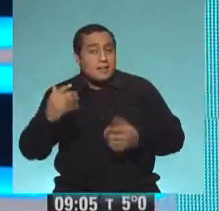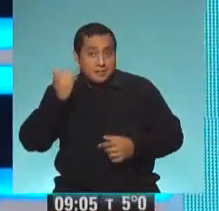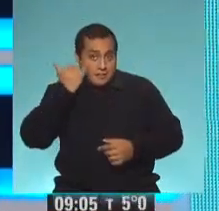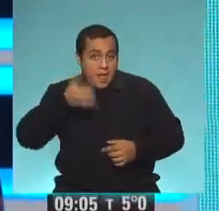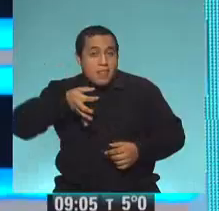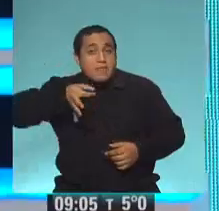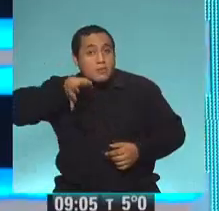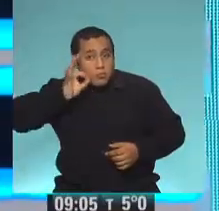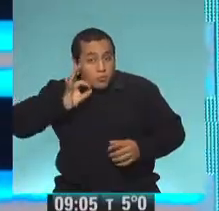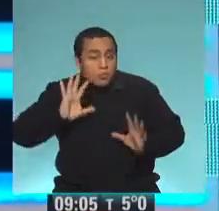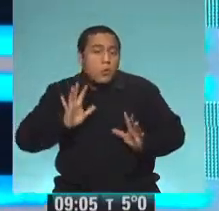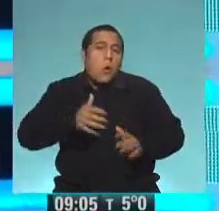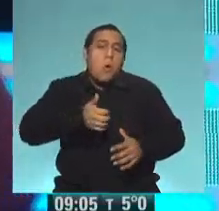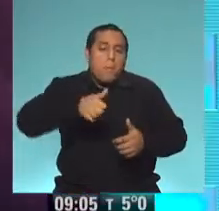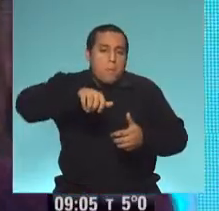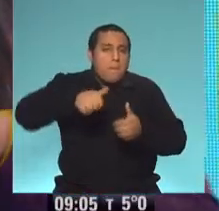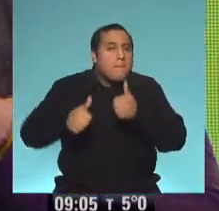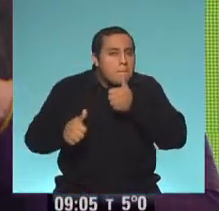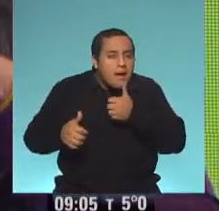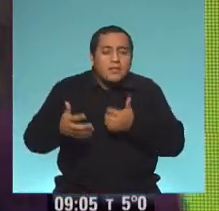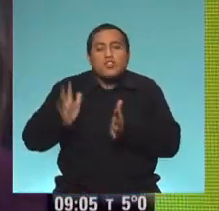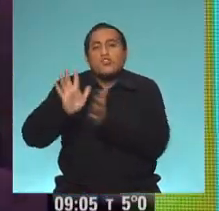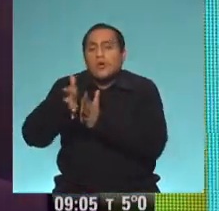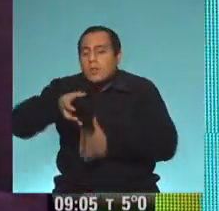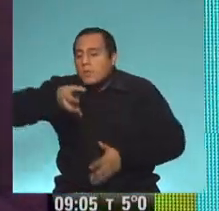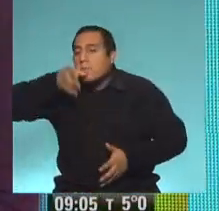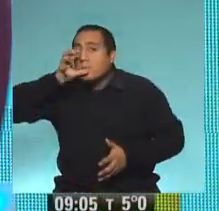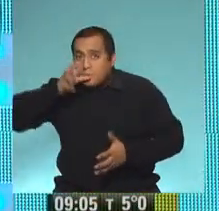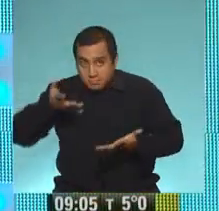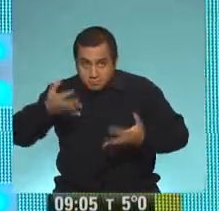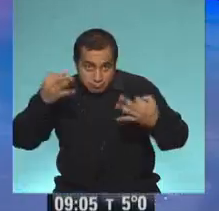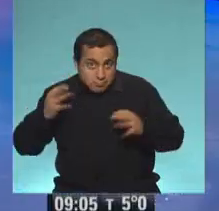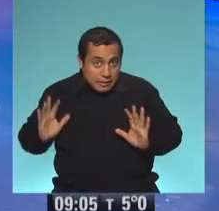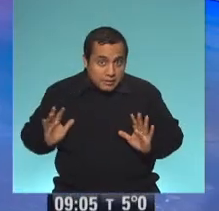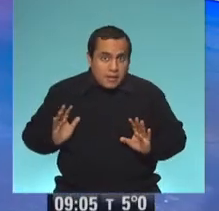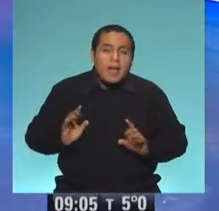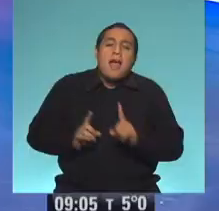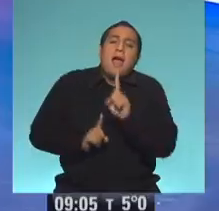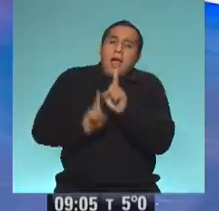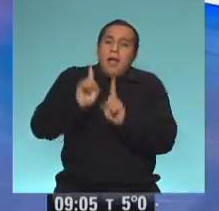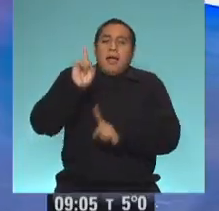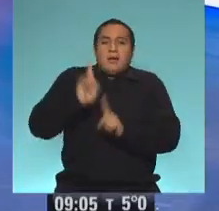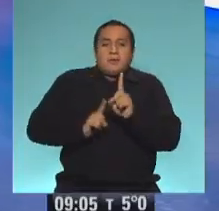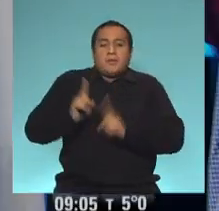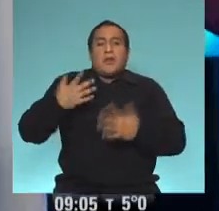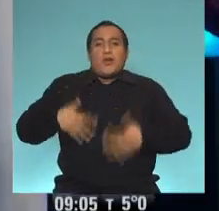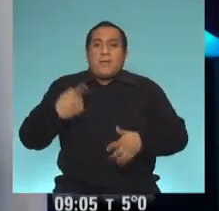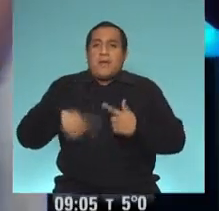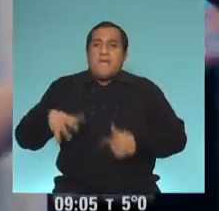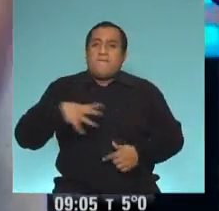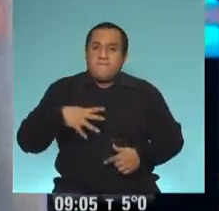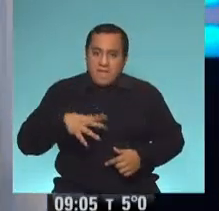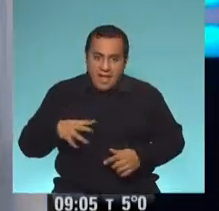de desayunar, de tomar mate, de tomar la chocolatada? ¿Todo bien? Hay algunos que todavía están con el... Con el pijama. El pijama de